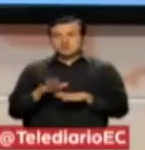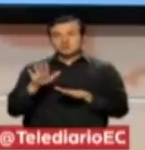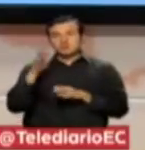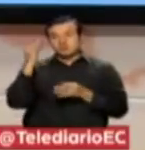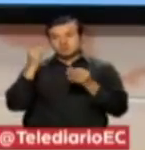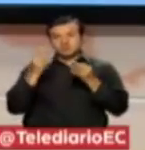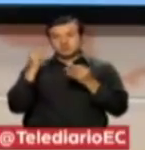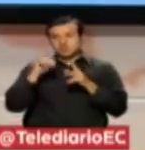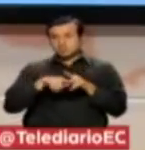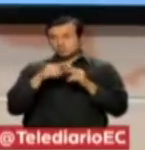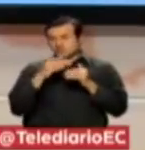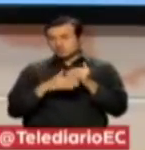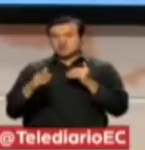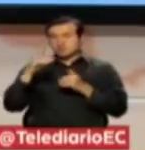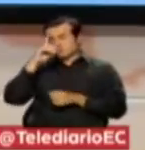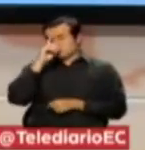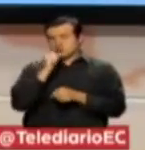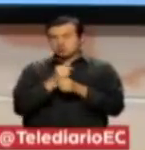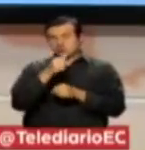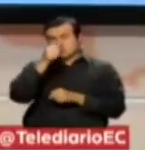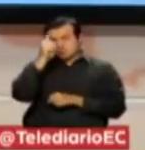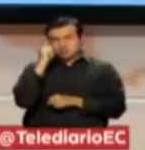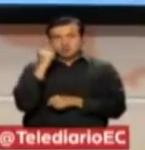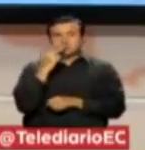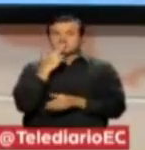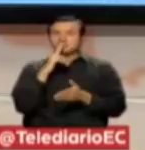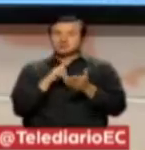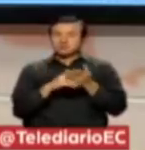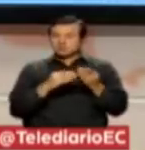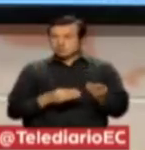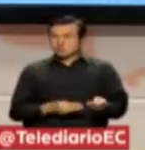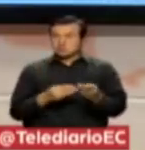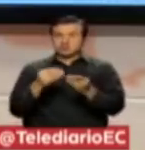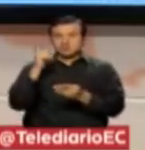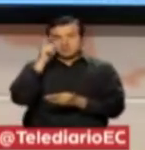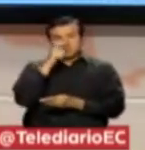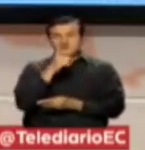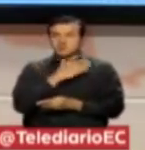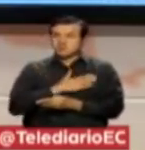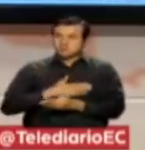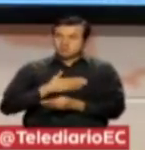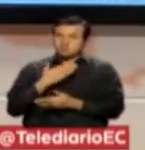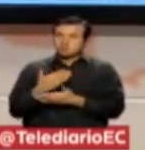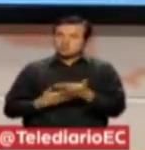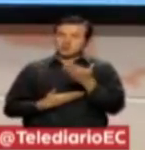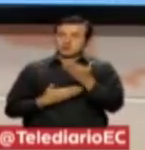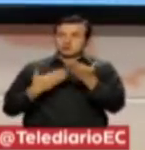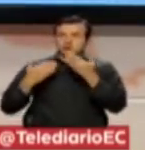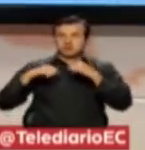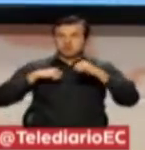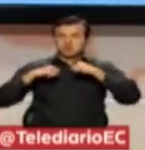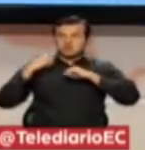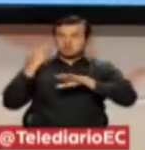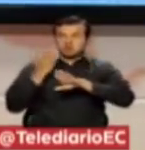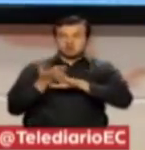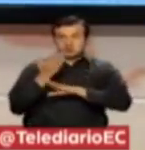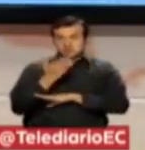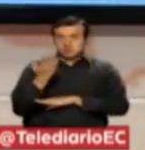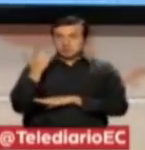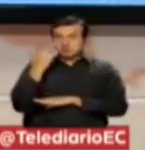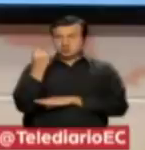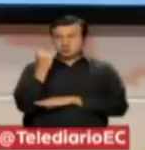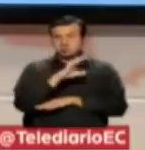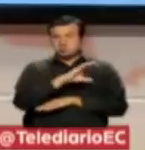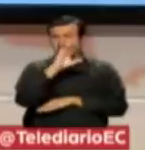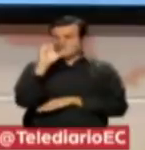justicia comienza su trabajo y por eso ayer lo que hacemos es presentar la carta y decir a la señora fiscal, por favor, tome las gestiones y haga las gestiones para recibir el